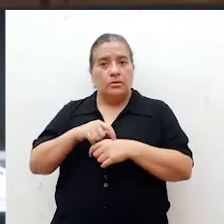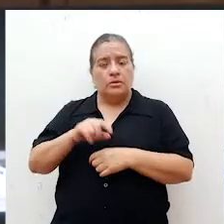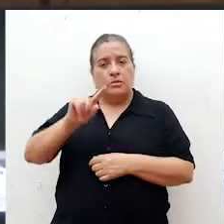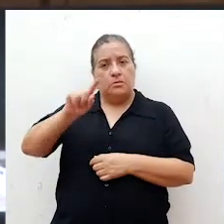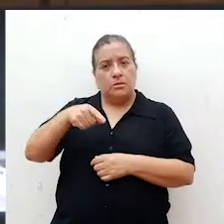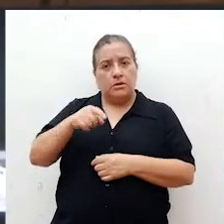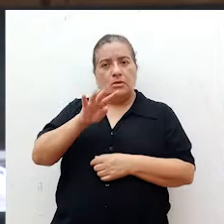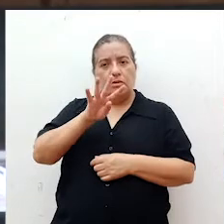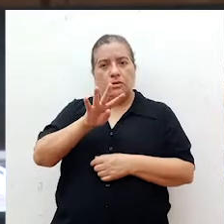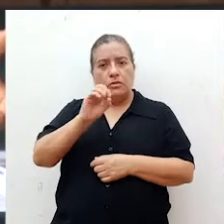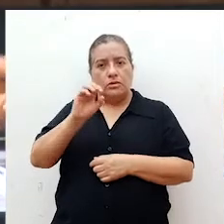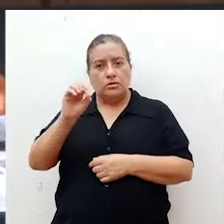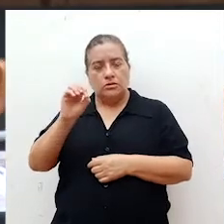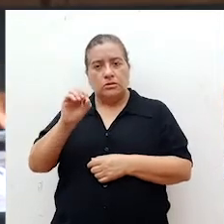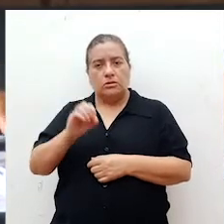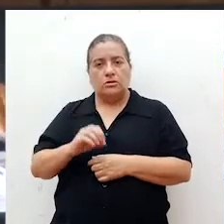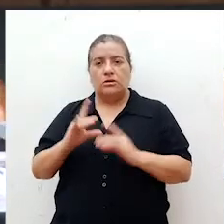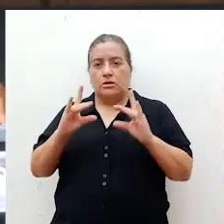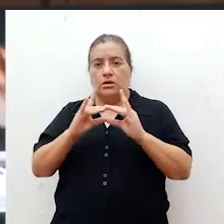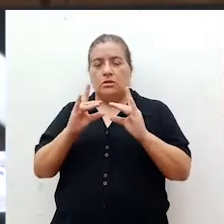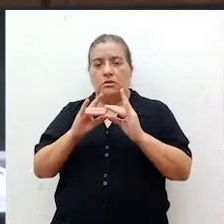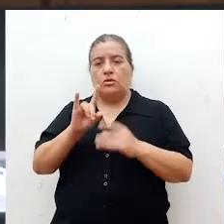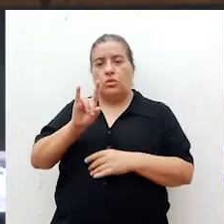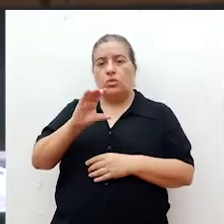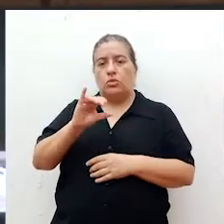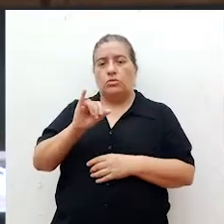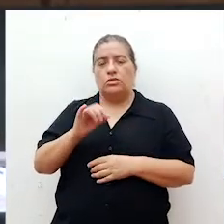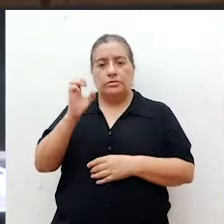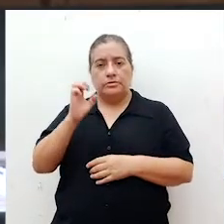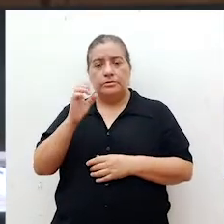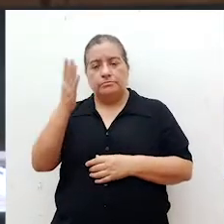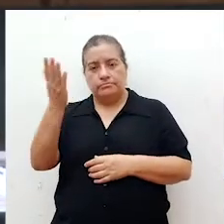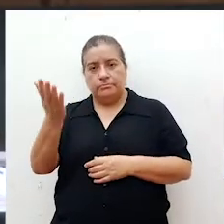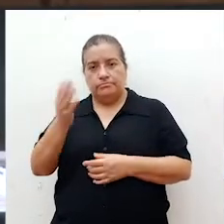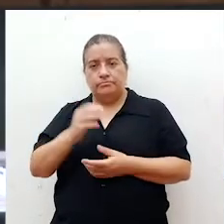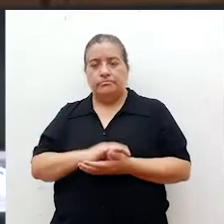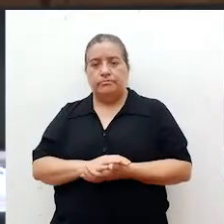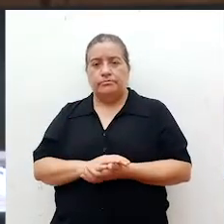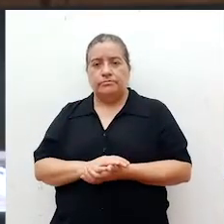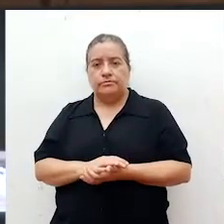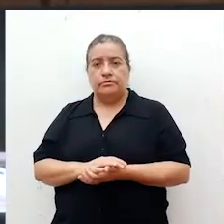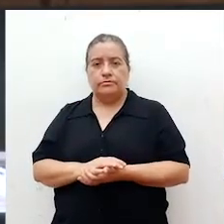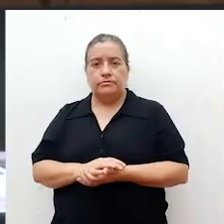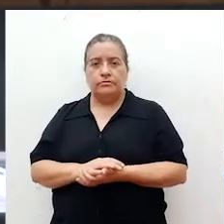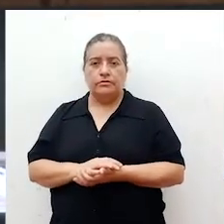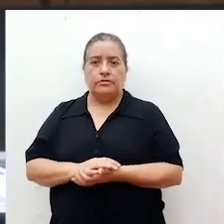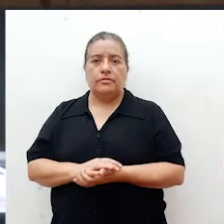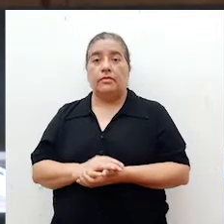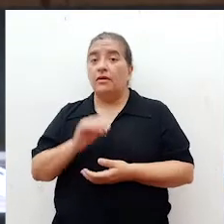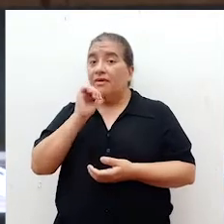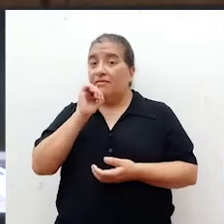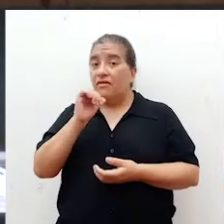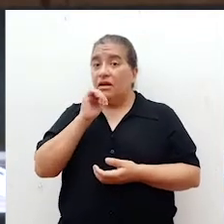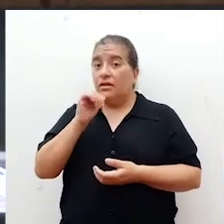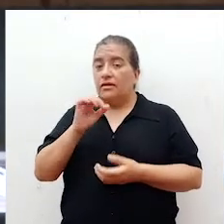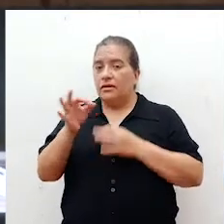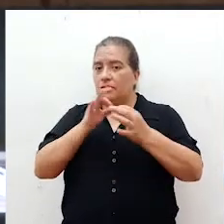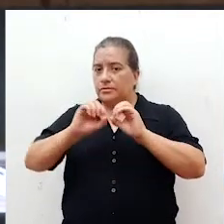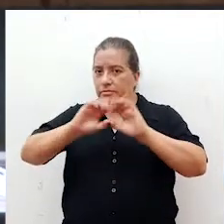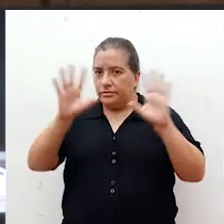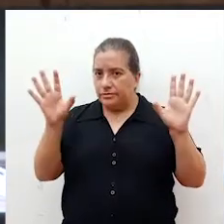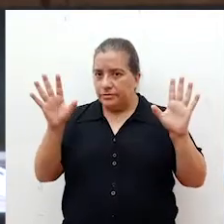UCI, en ese momento hay 1.400 camas UCI.